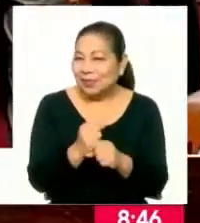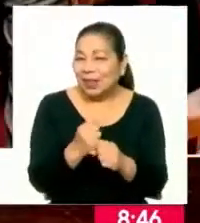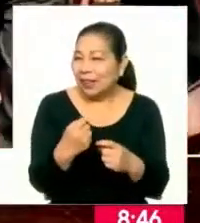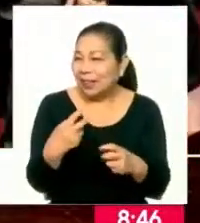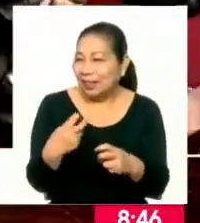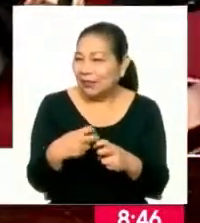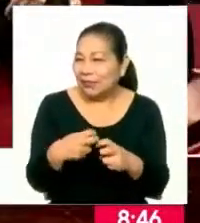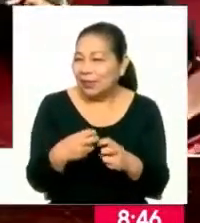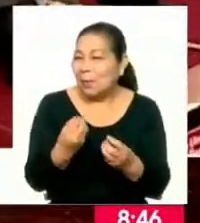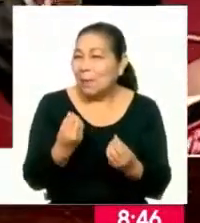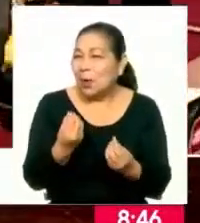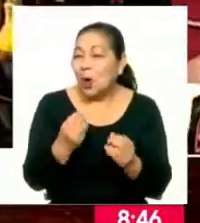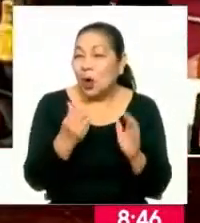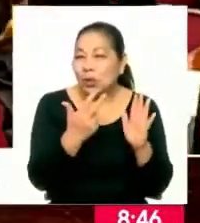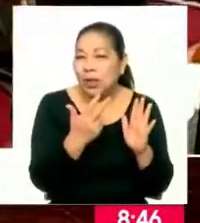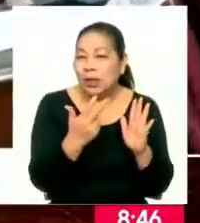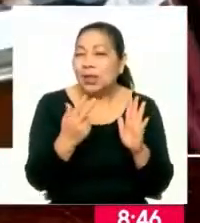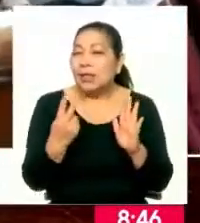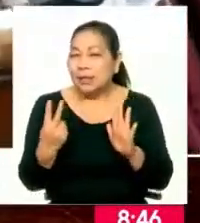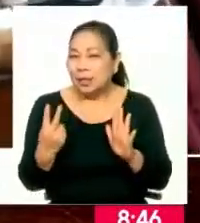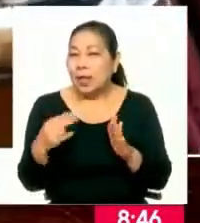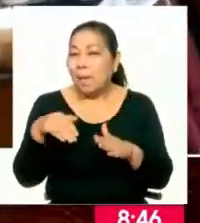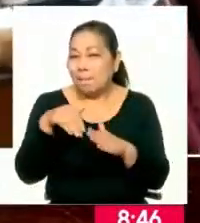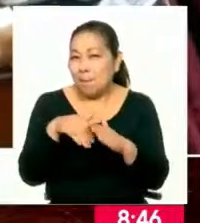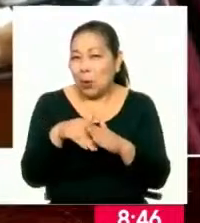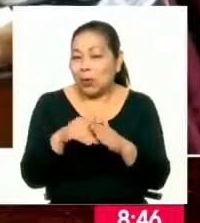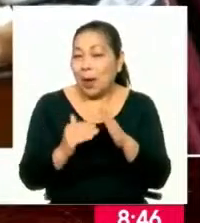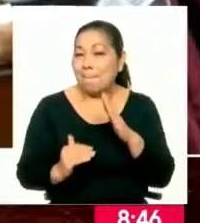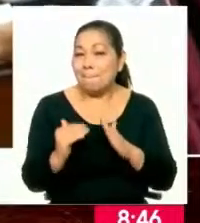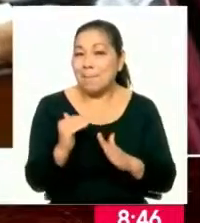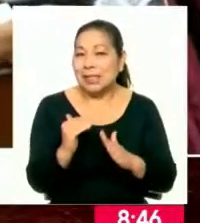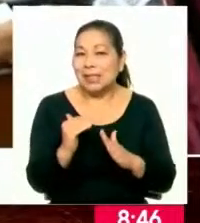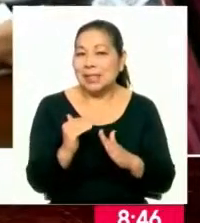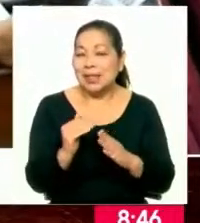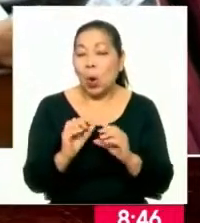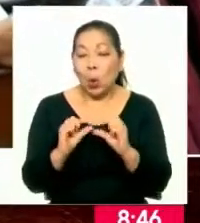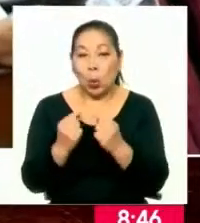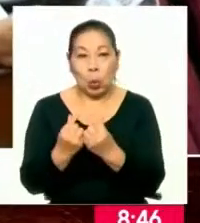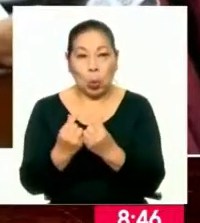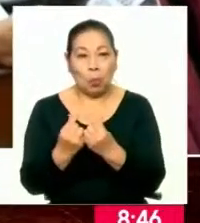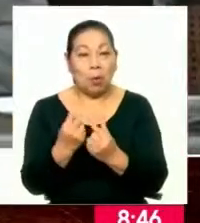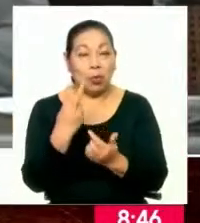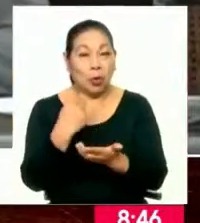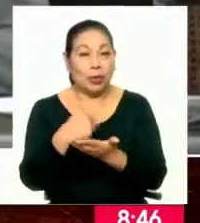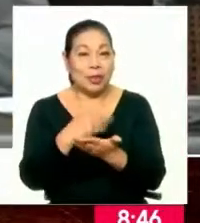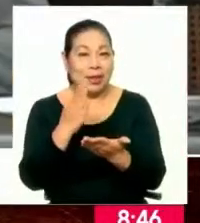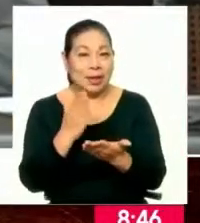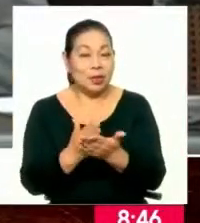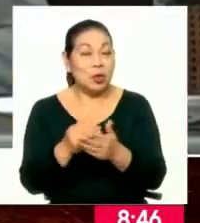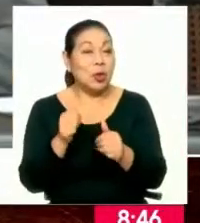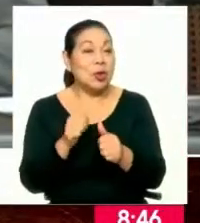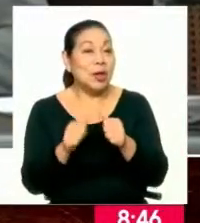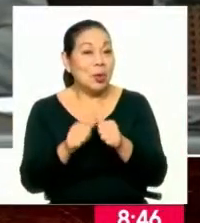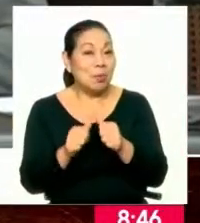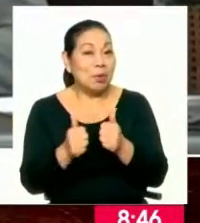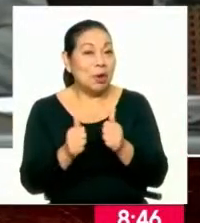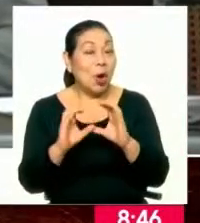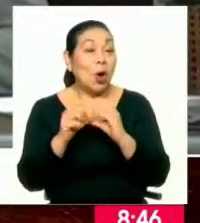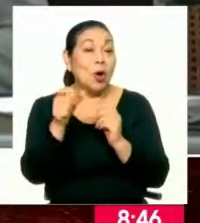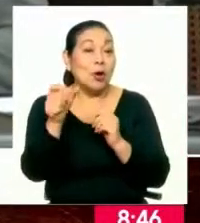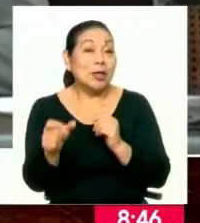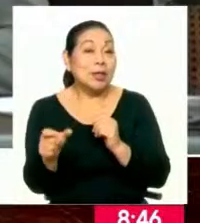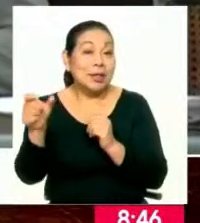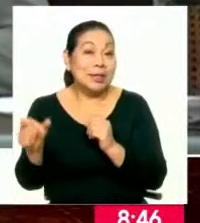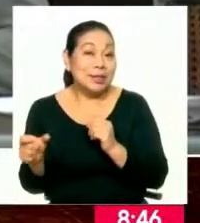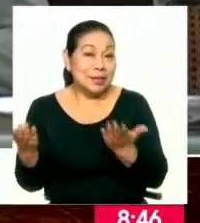muy difícil que agarre forma por los 87 votos que requiere, porque hay una mayoría calificada, es decir, dos tercios de total del número de